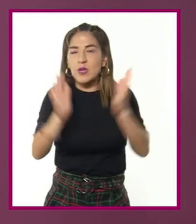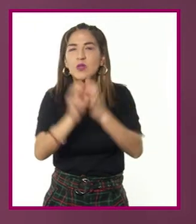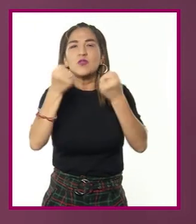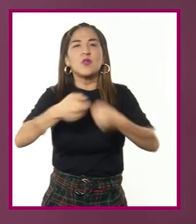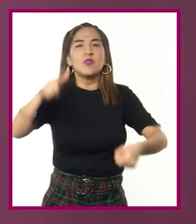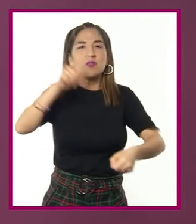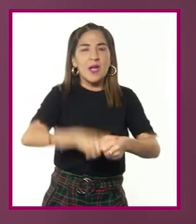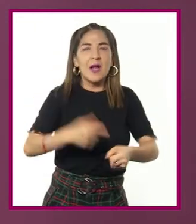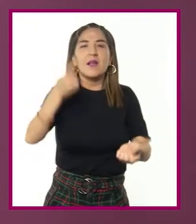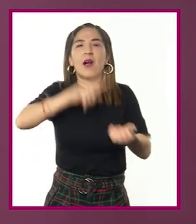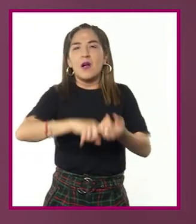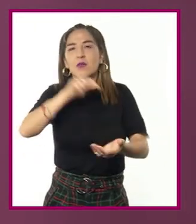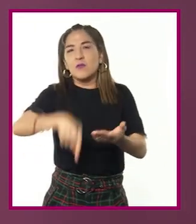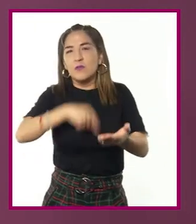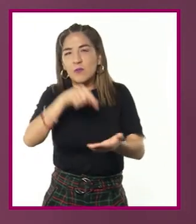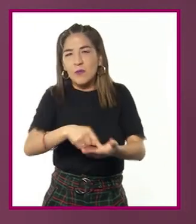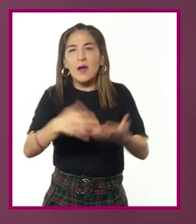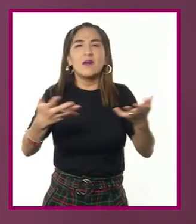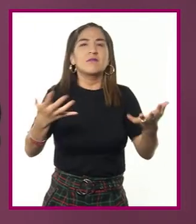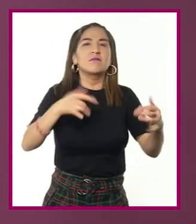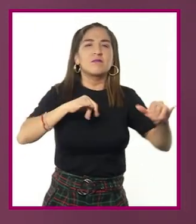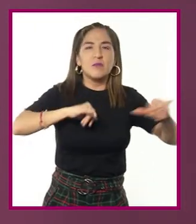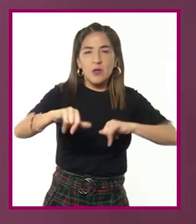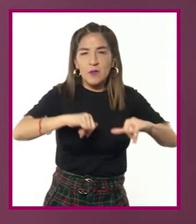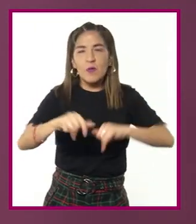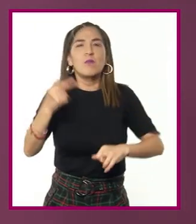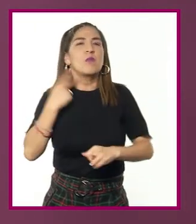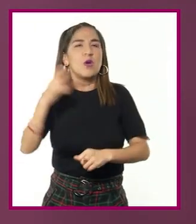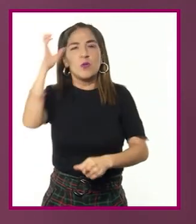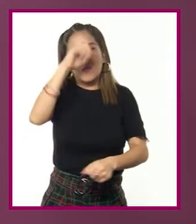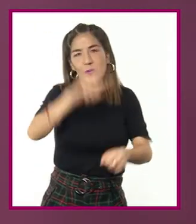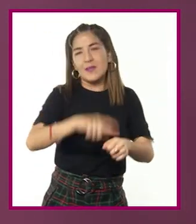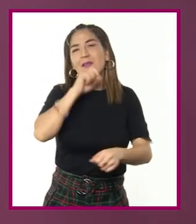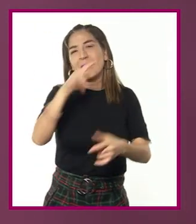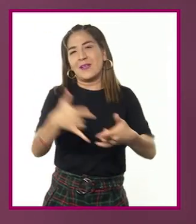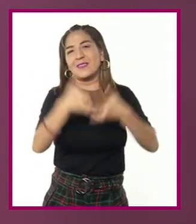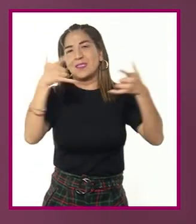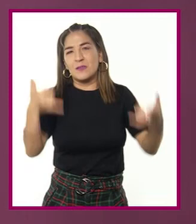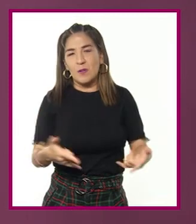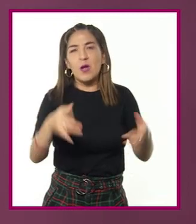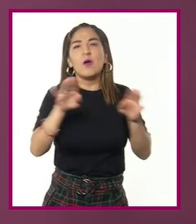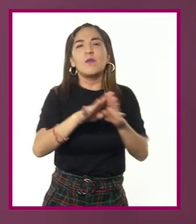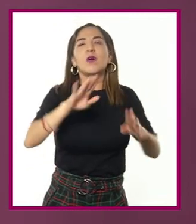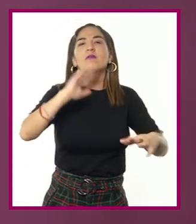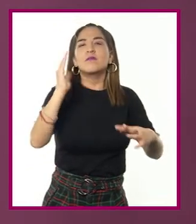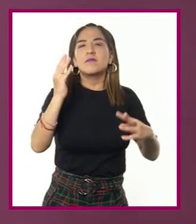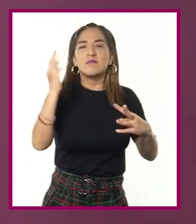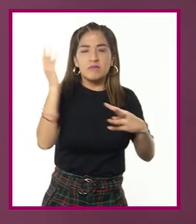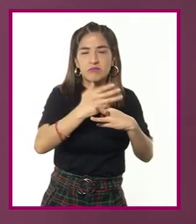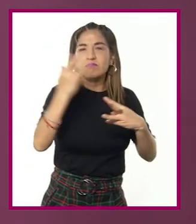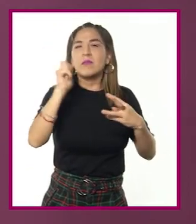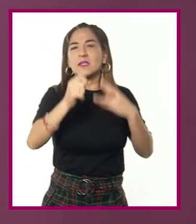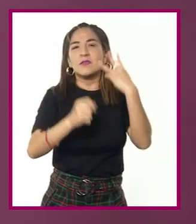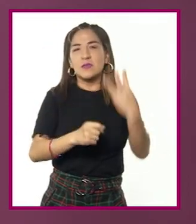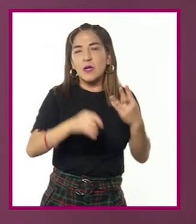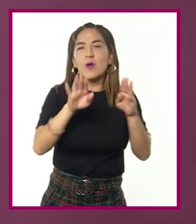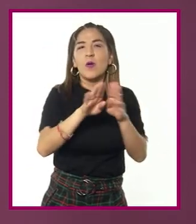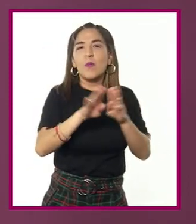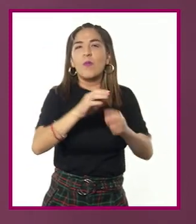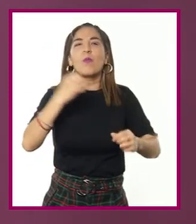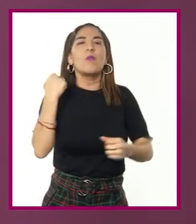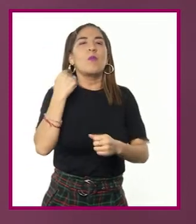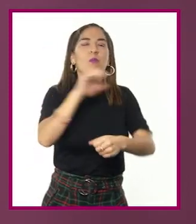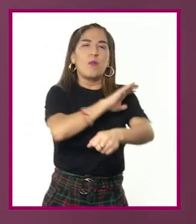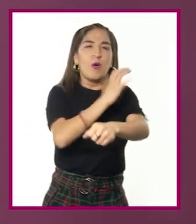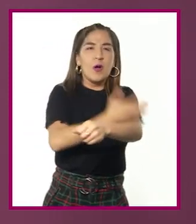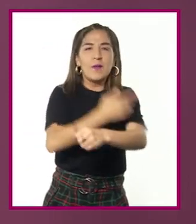espacio geográfico, social, político, cultural e histórico. La división de poderes democráticos se origina como